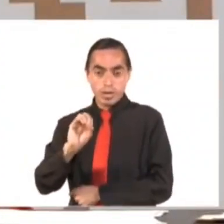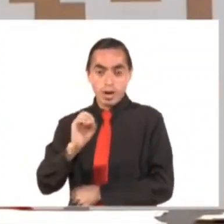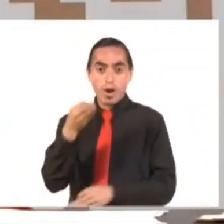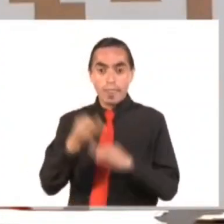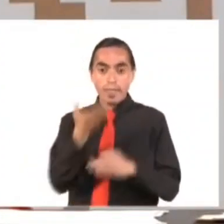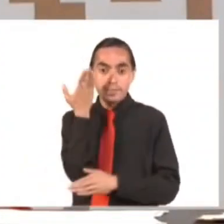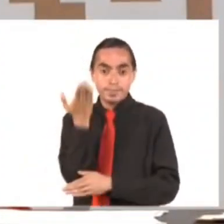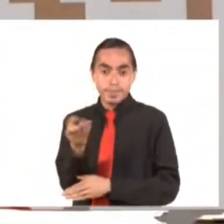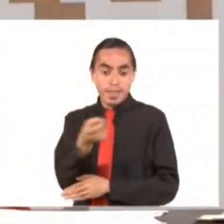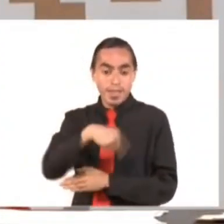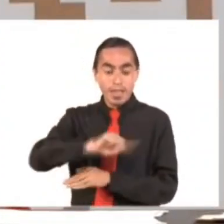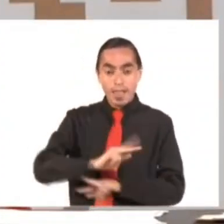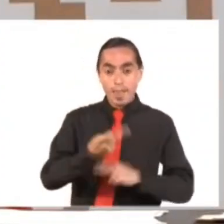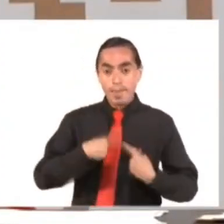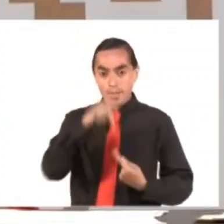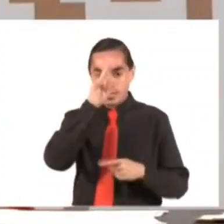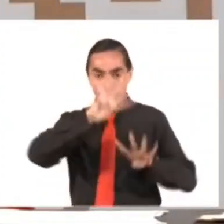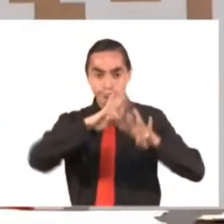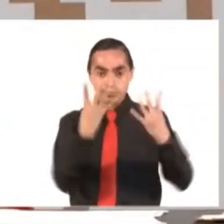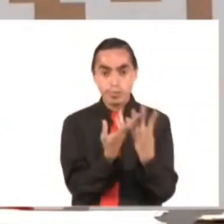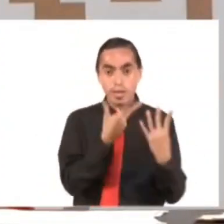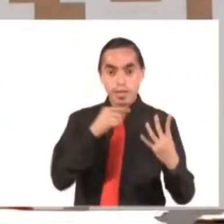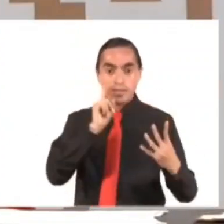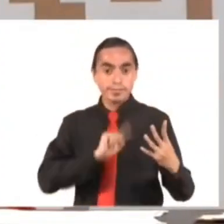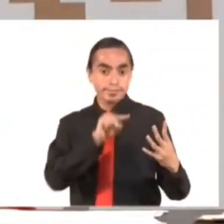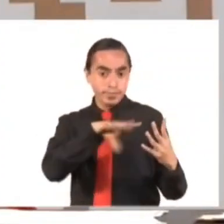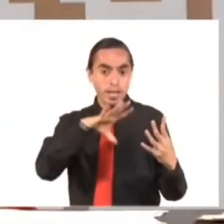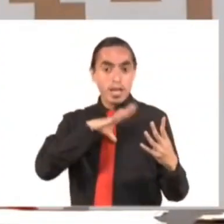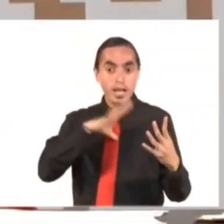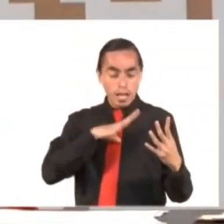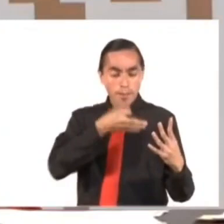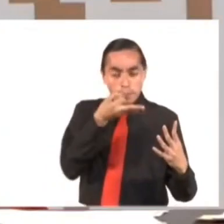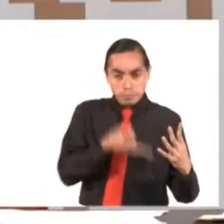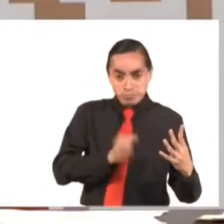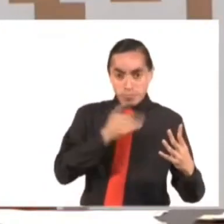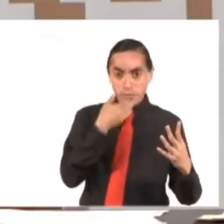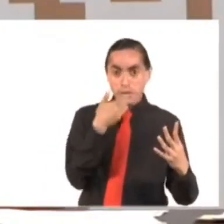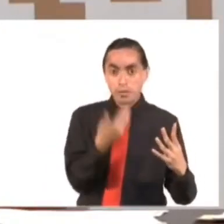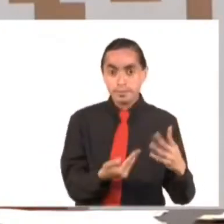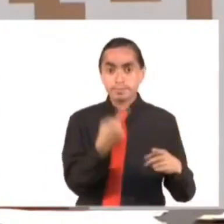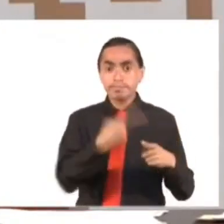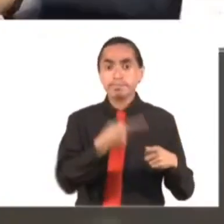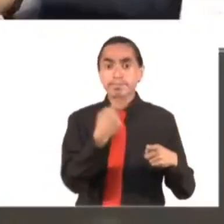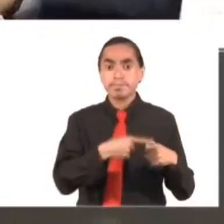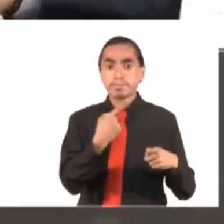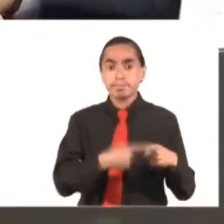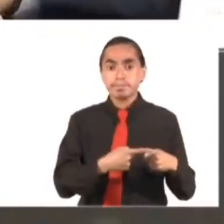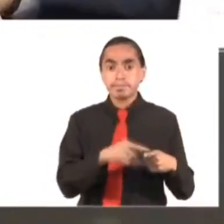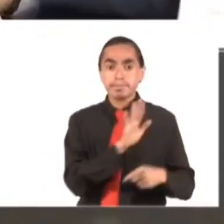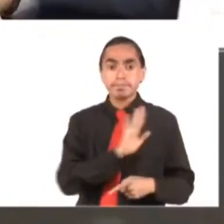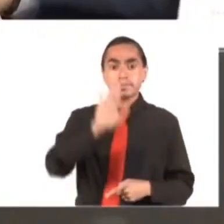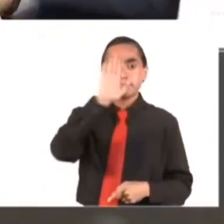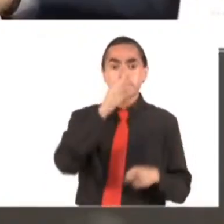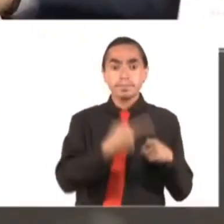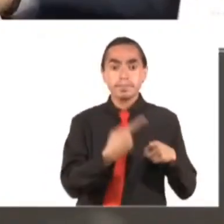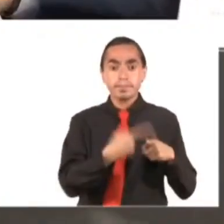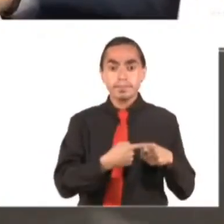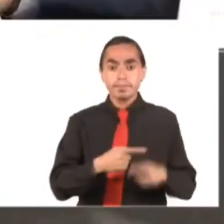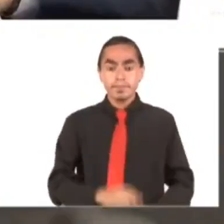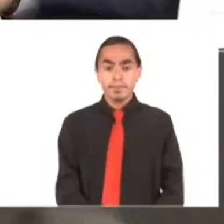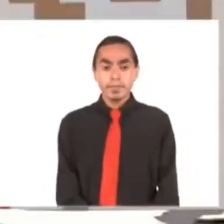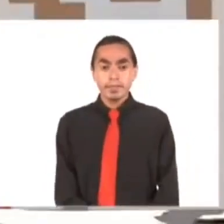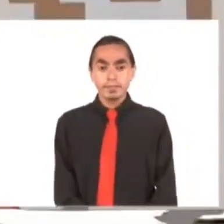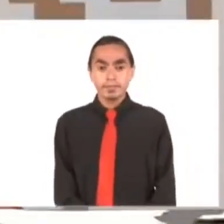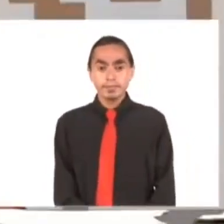a las consejeras y consejeros que quienes estén por la afirmativa de esta propuesta, sírvanse manifestarlo levantando la mano.